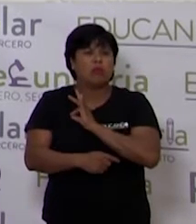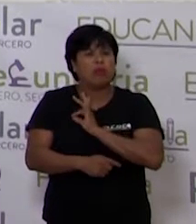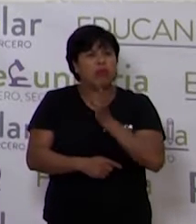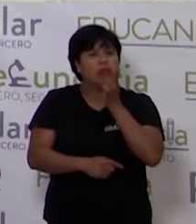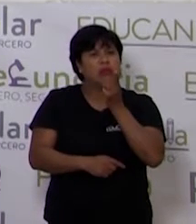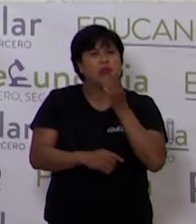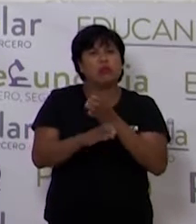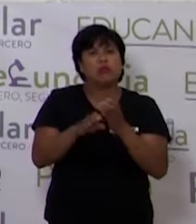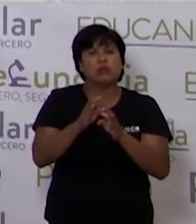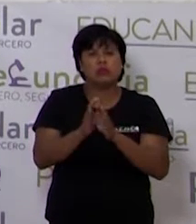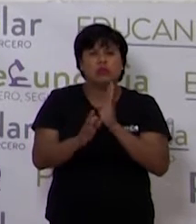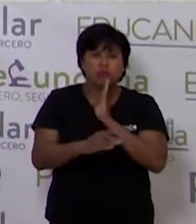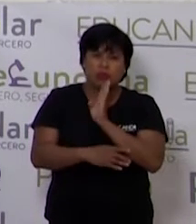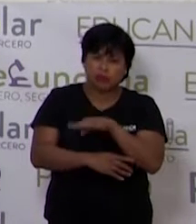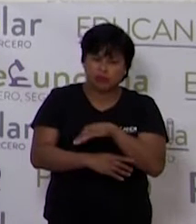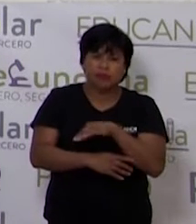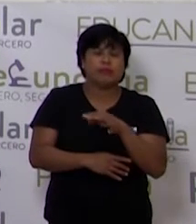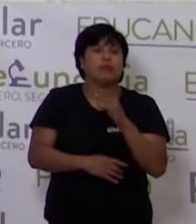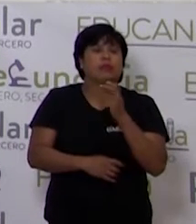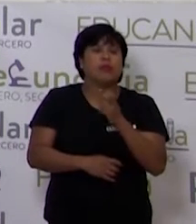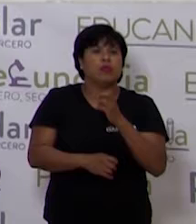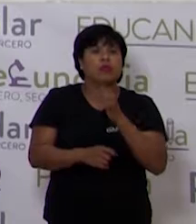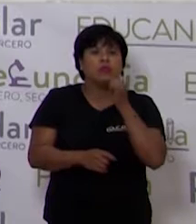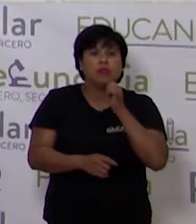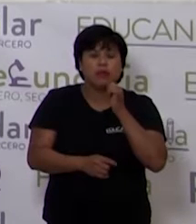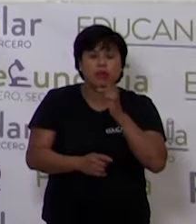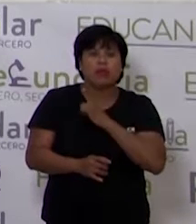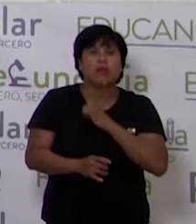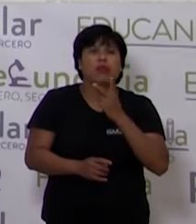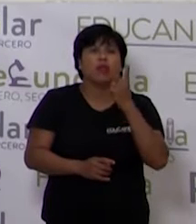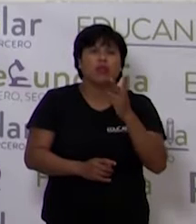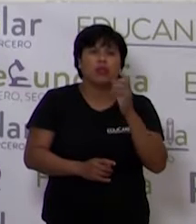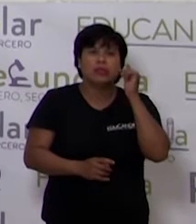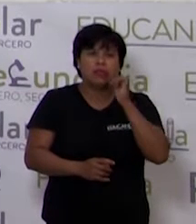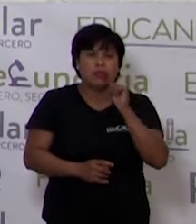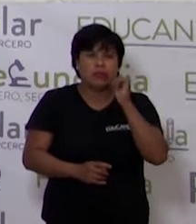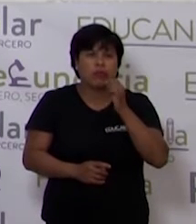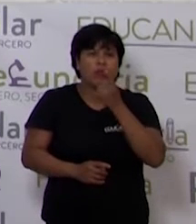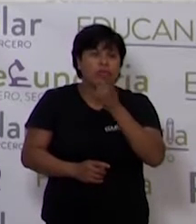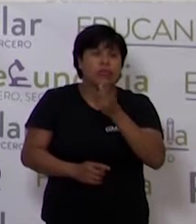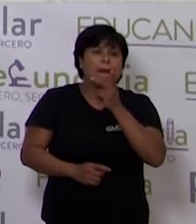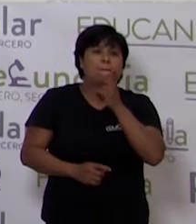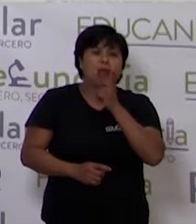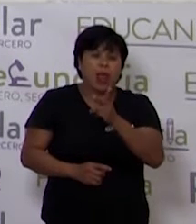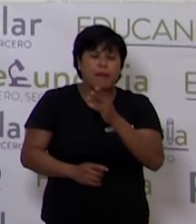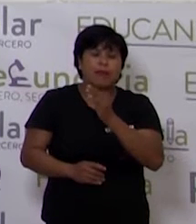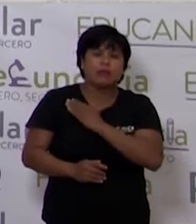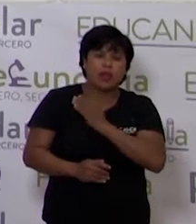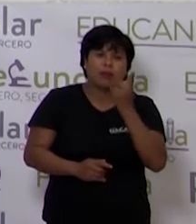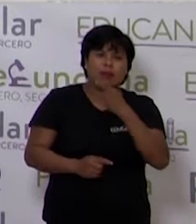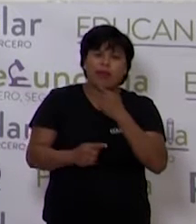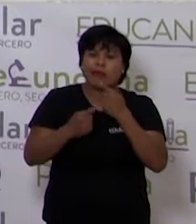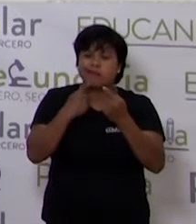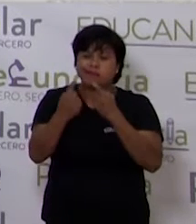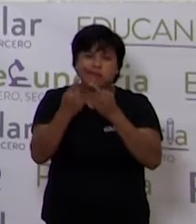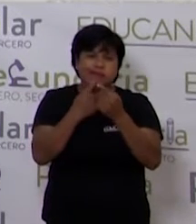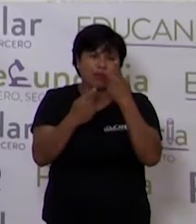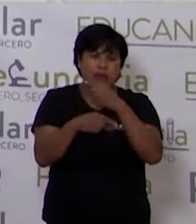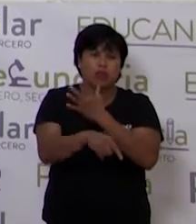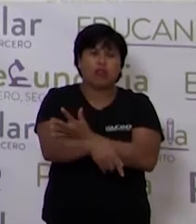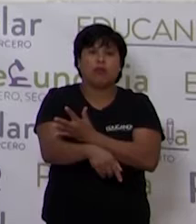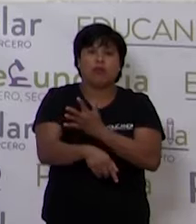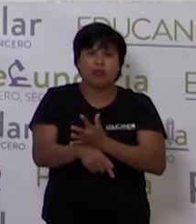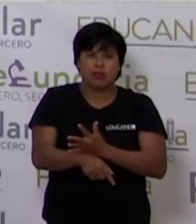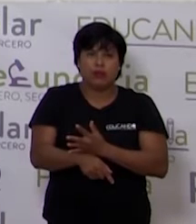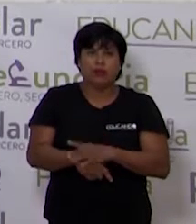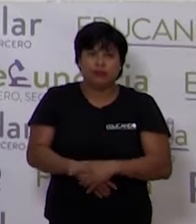más fuertes. Por eso es importante mantener la voz y tener las palabras adecuadas para dirigirte a tu